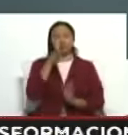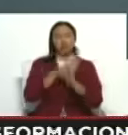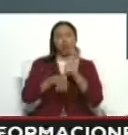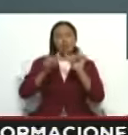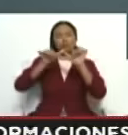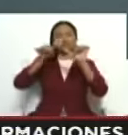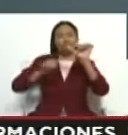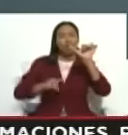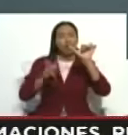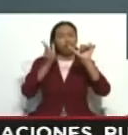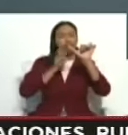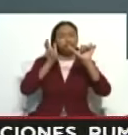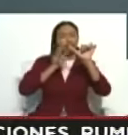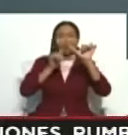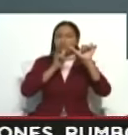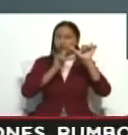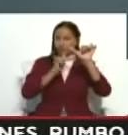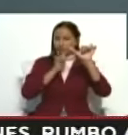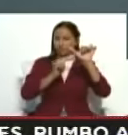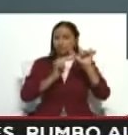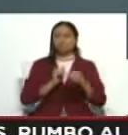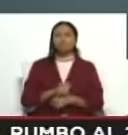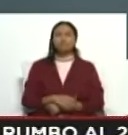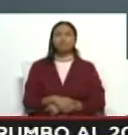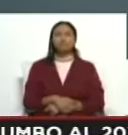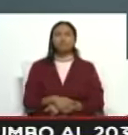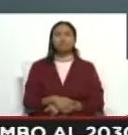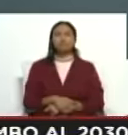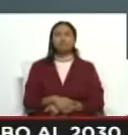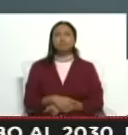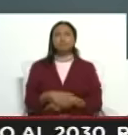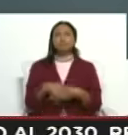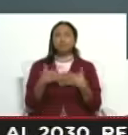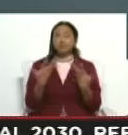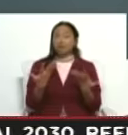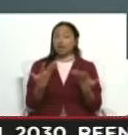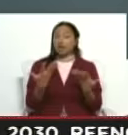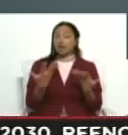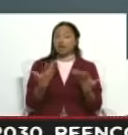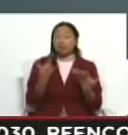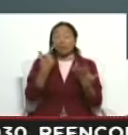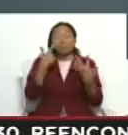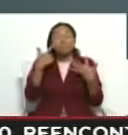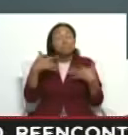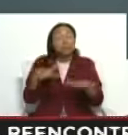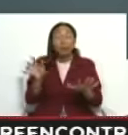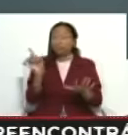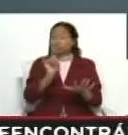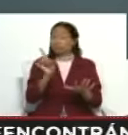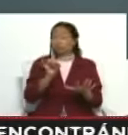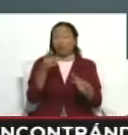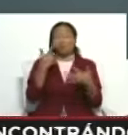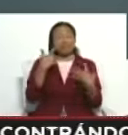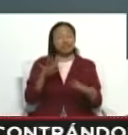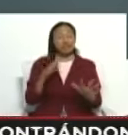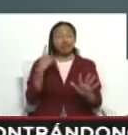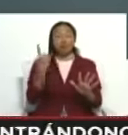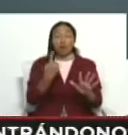diagnosticado, ¿cierto? Que esto no pareciera ser solamente los que están allí.